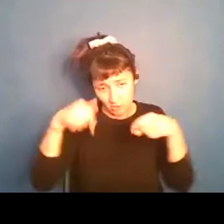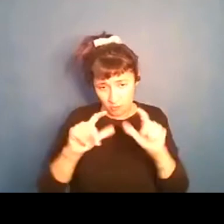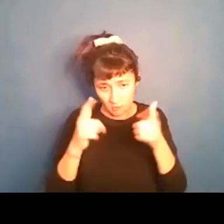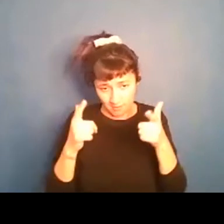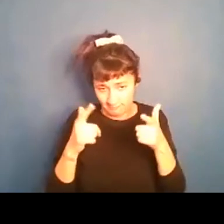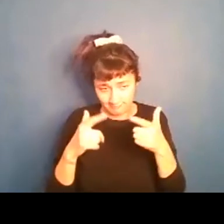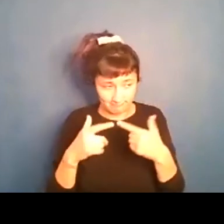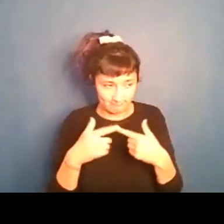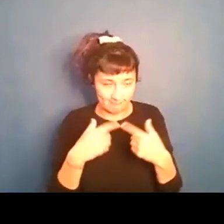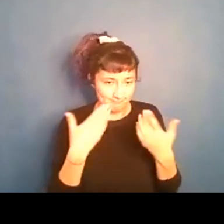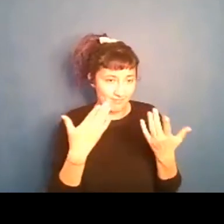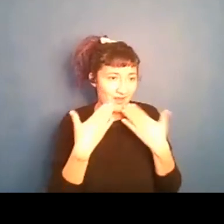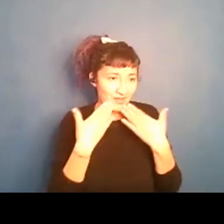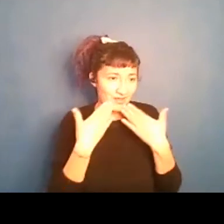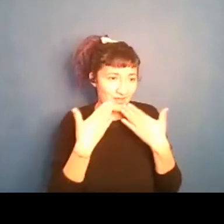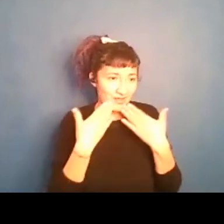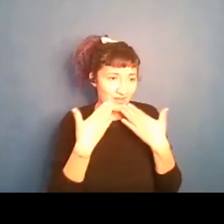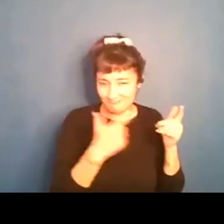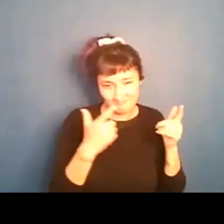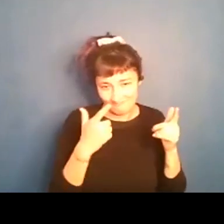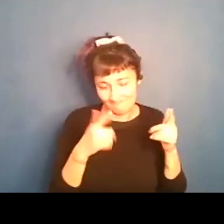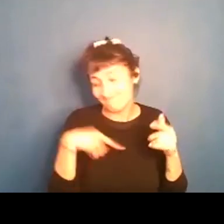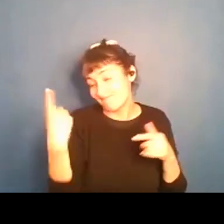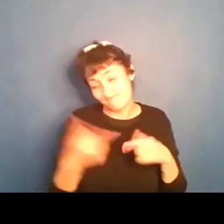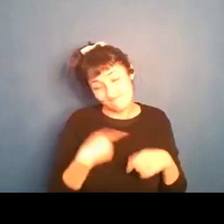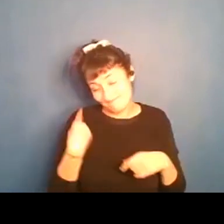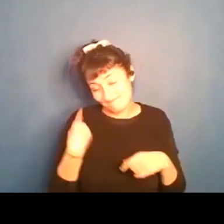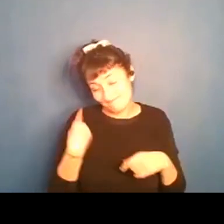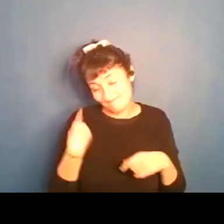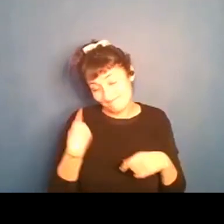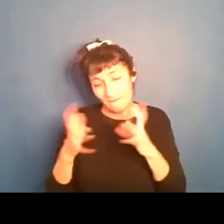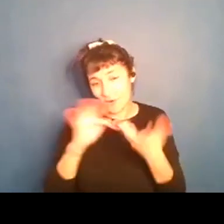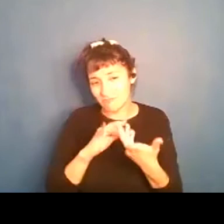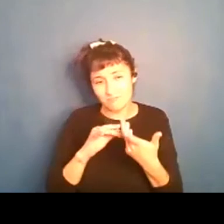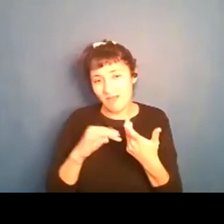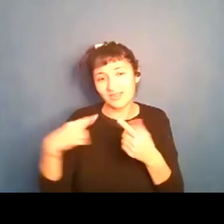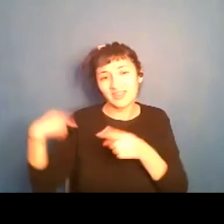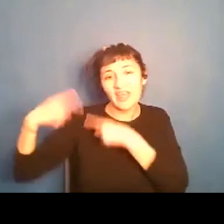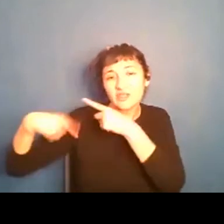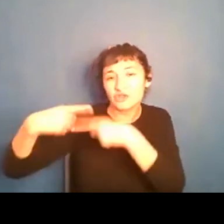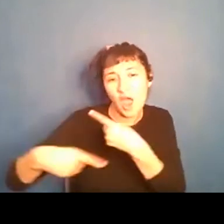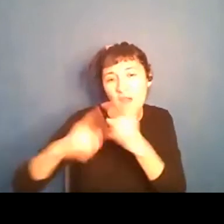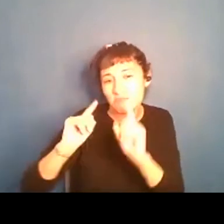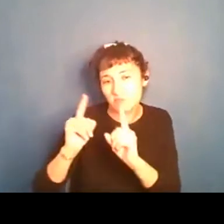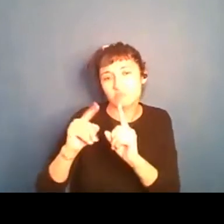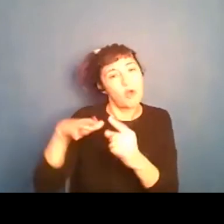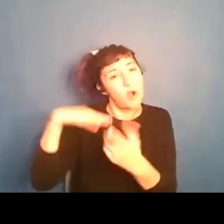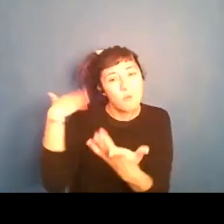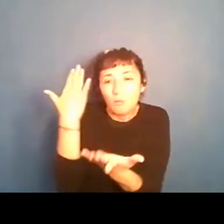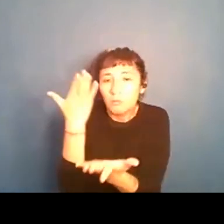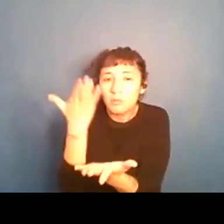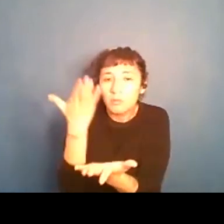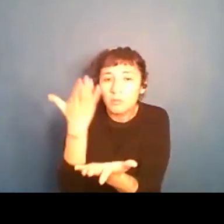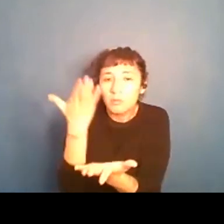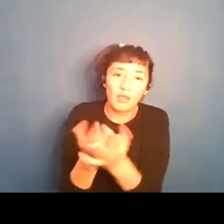que vamos a utilizar el método convencional presentando el proyecto ante la mesa de diputados